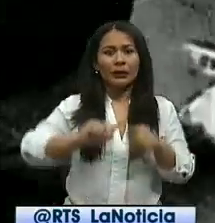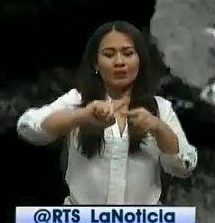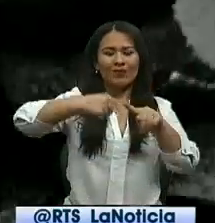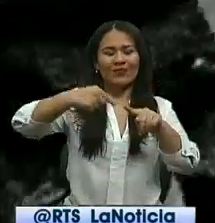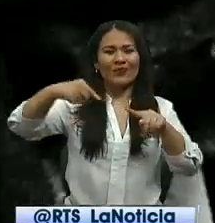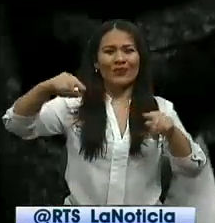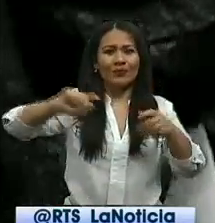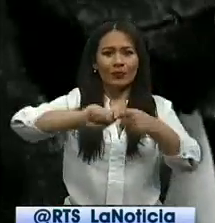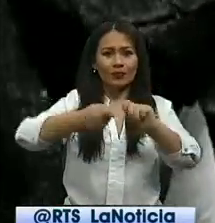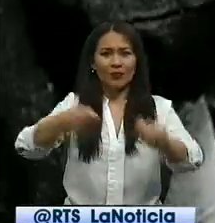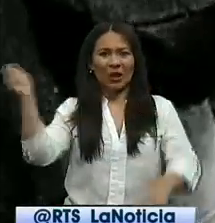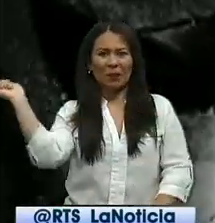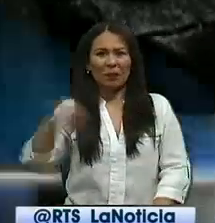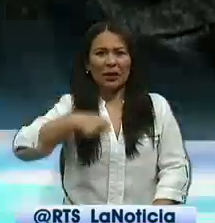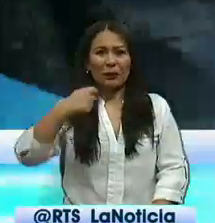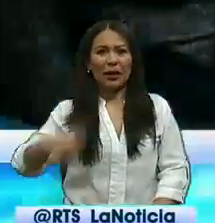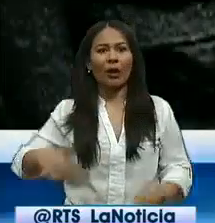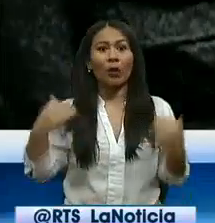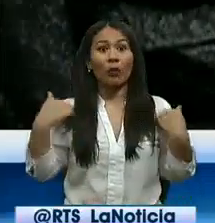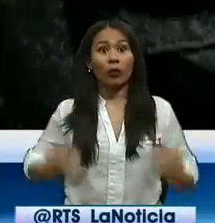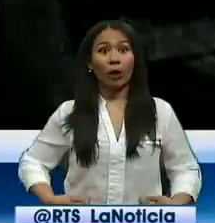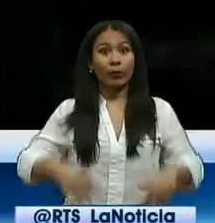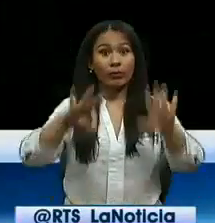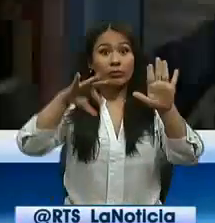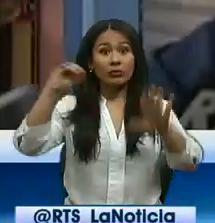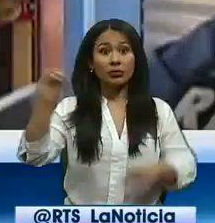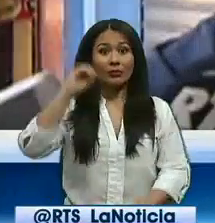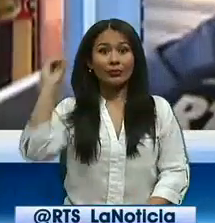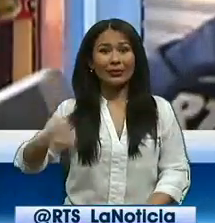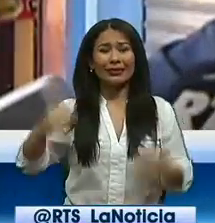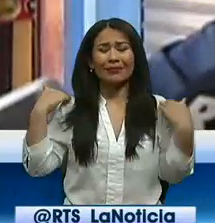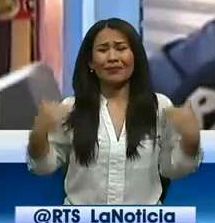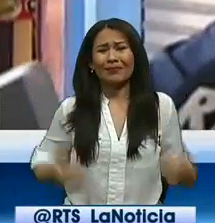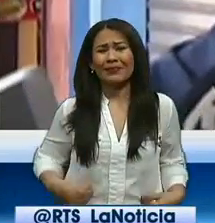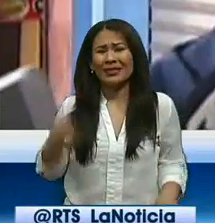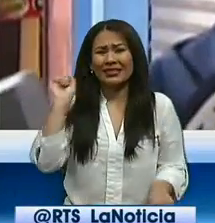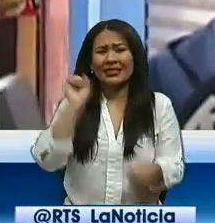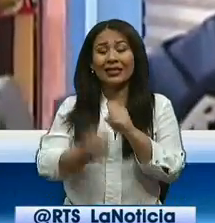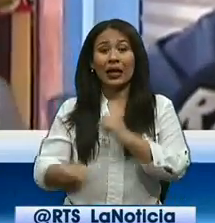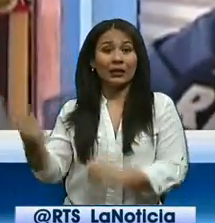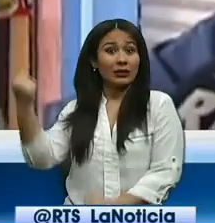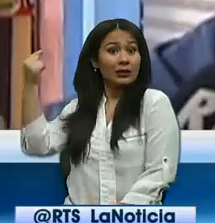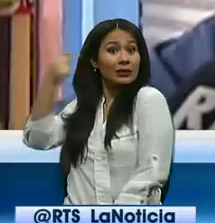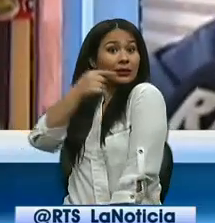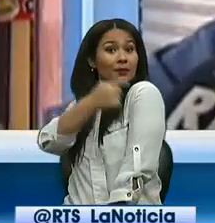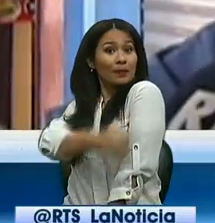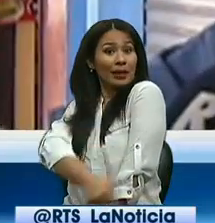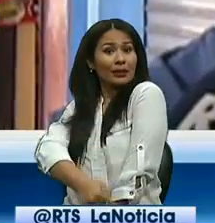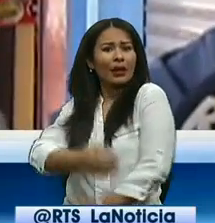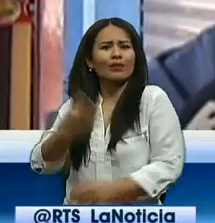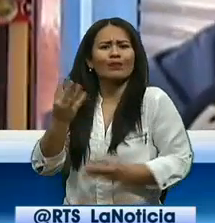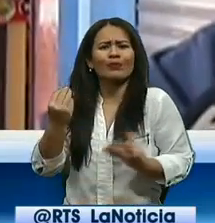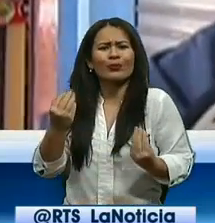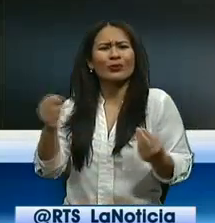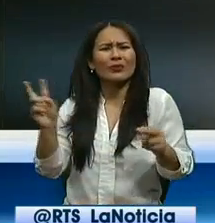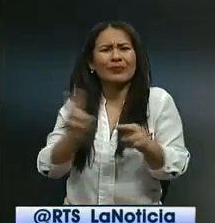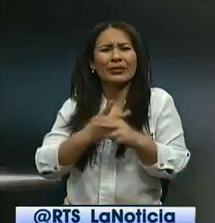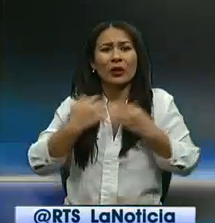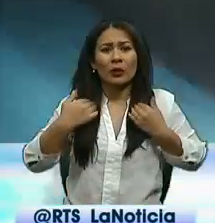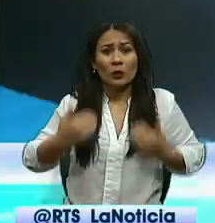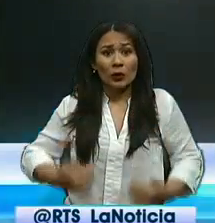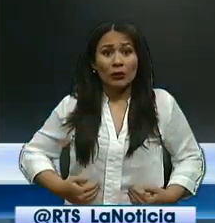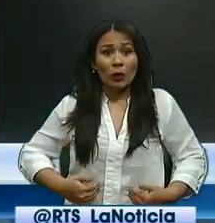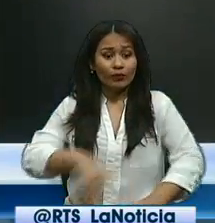un 80% de su cuerpo presenta laceraciones. Laceraciones en la espalda, en sus extremidades,